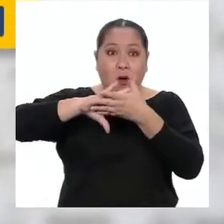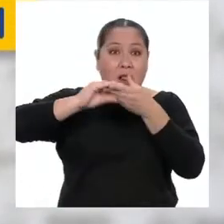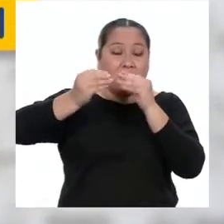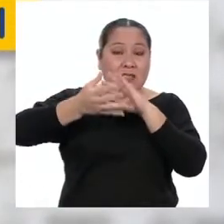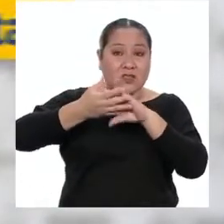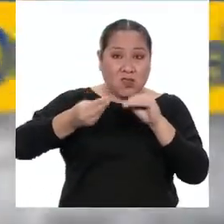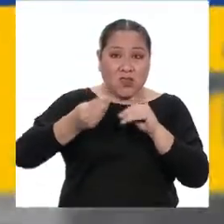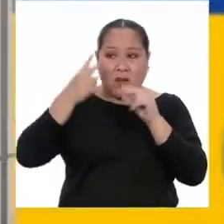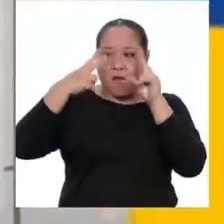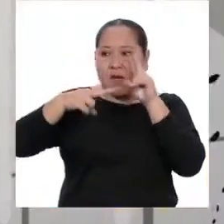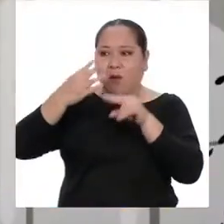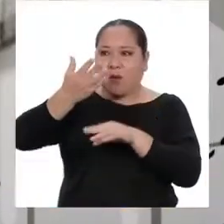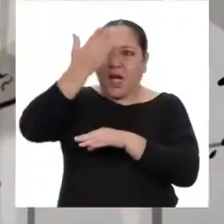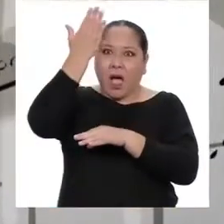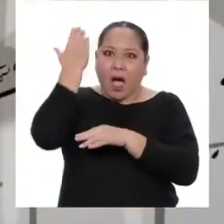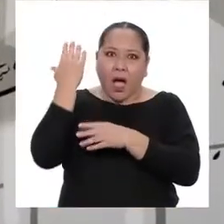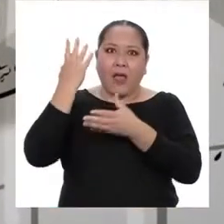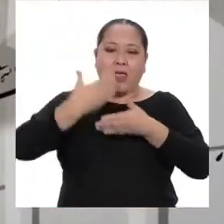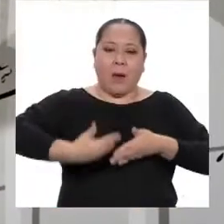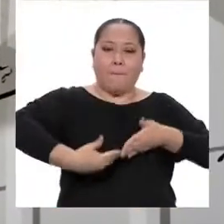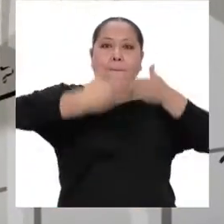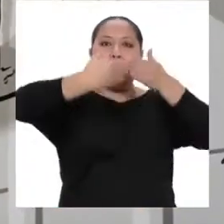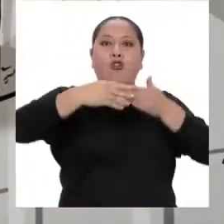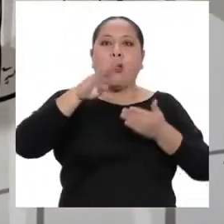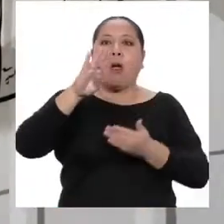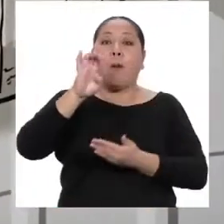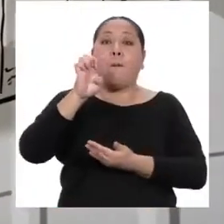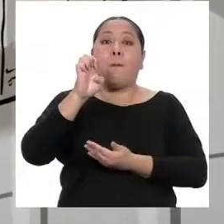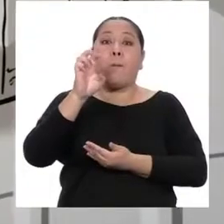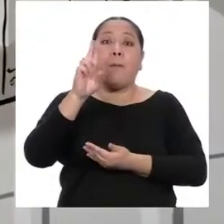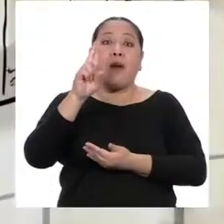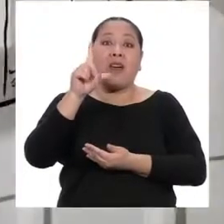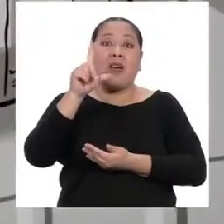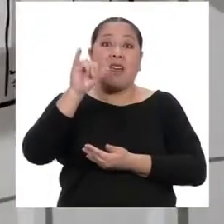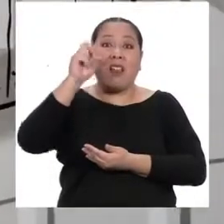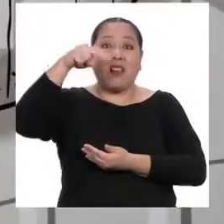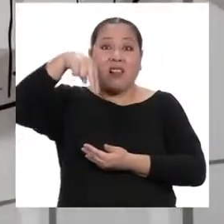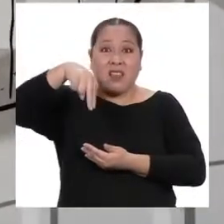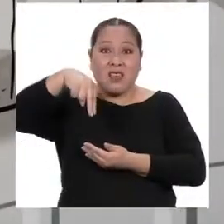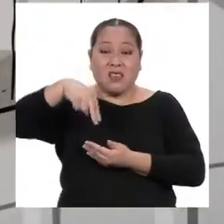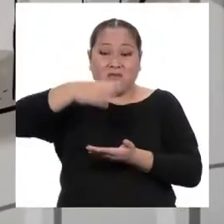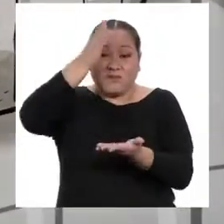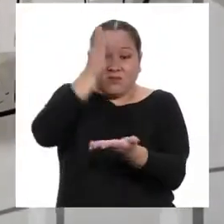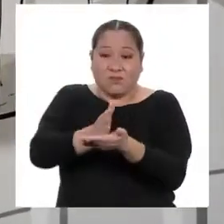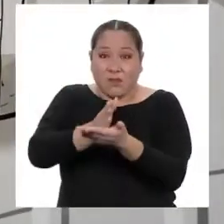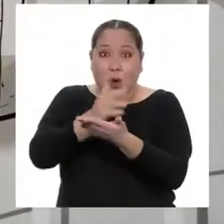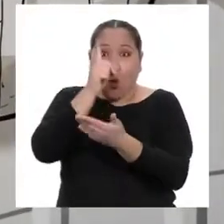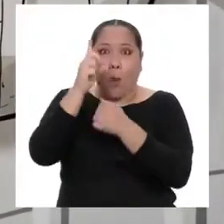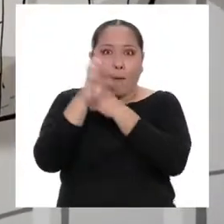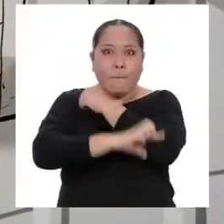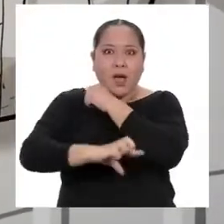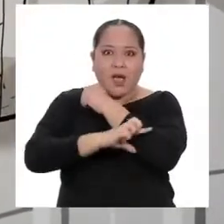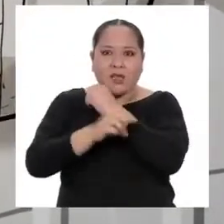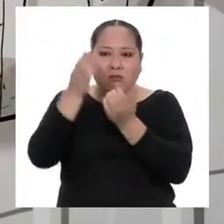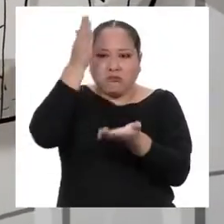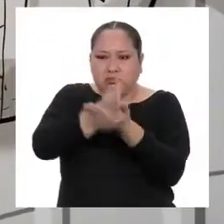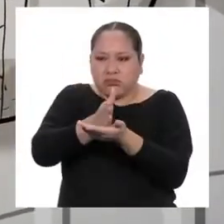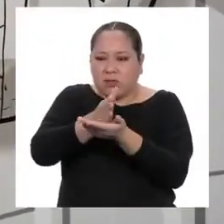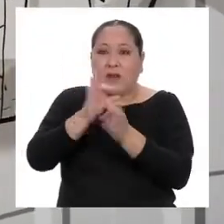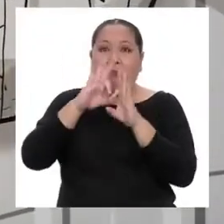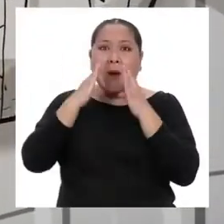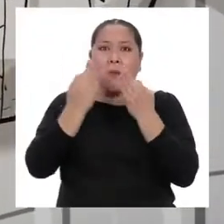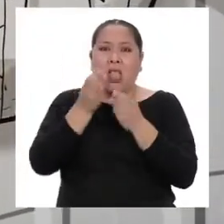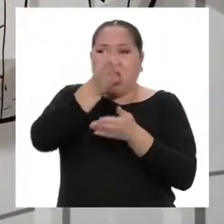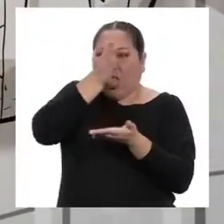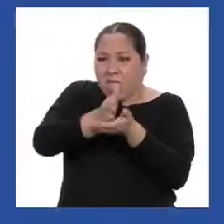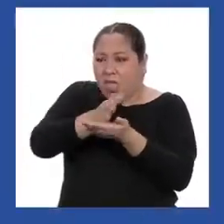que existió el muro de Berlín, que dividió un país entero. Familias que quedaron divididas, amigos que dejaron de